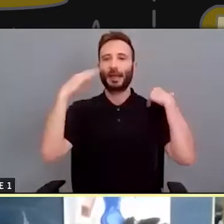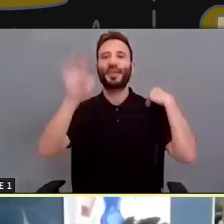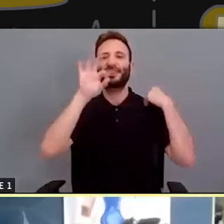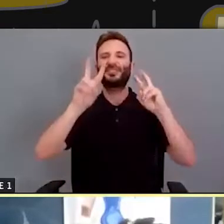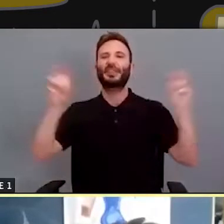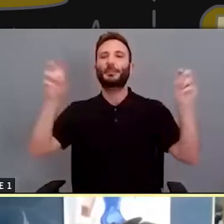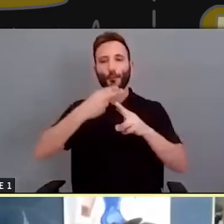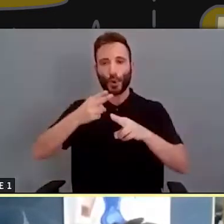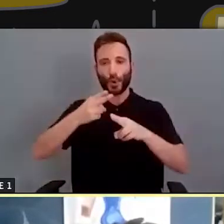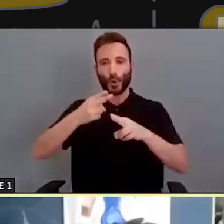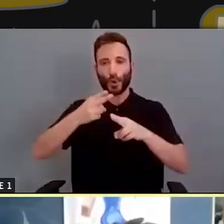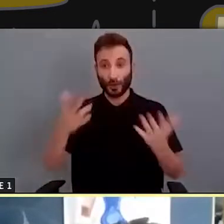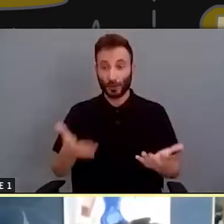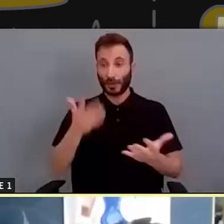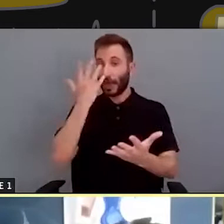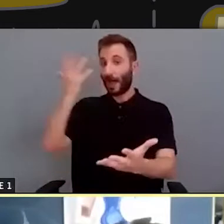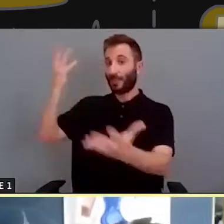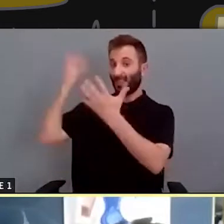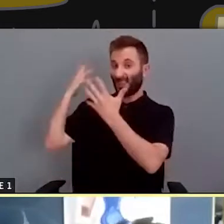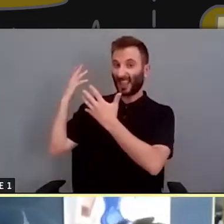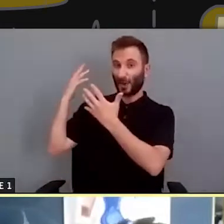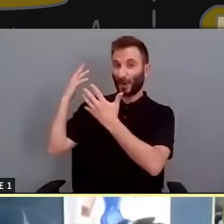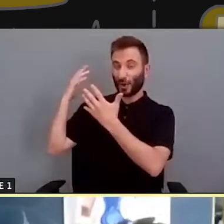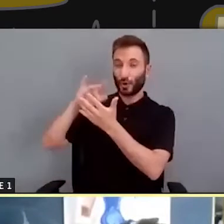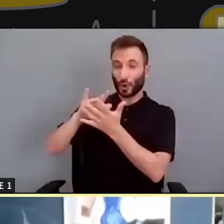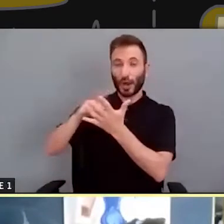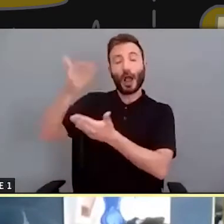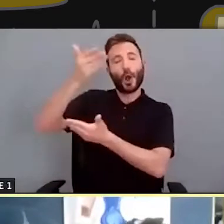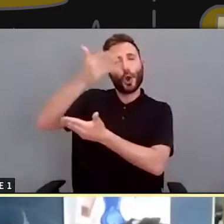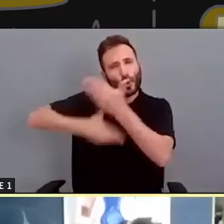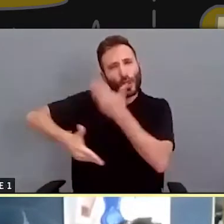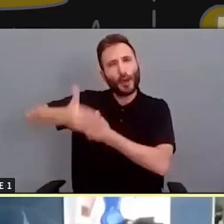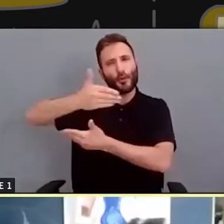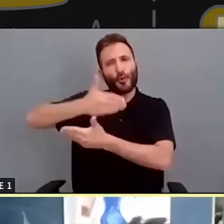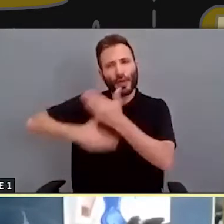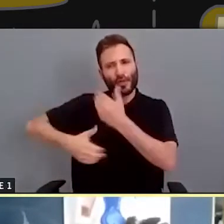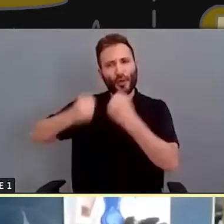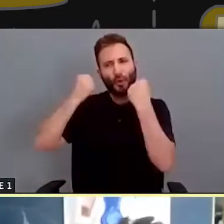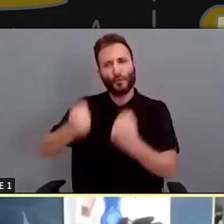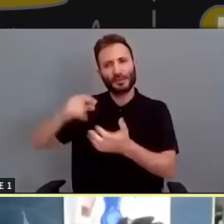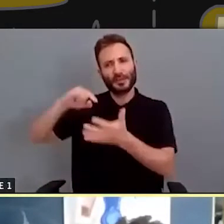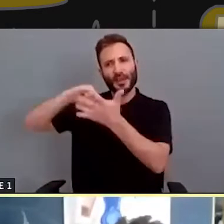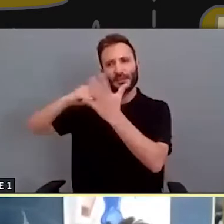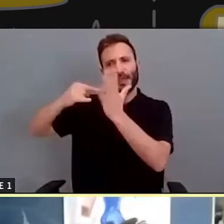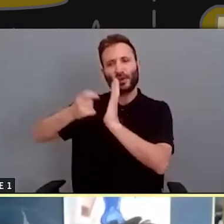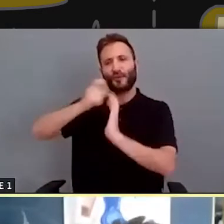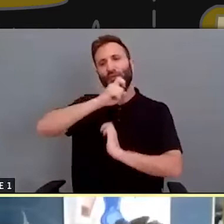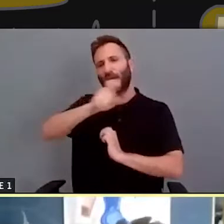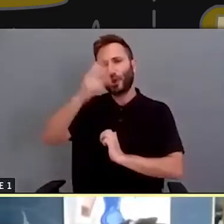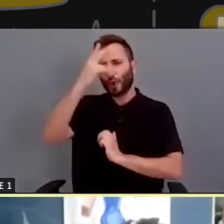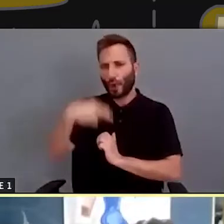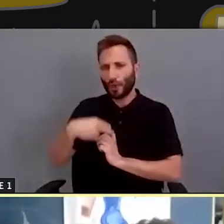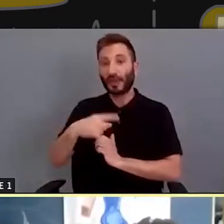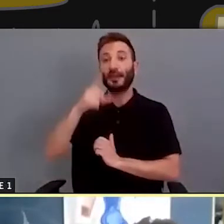Así que la OMT hace 10 años empezó con una colaboración muy, muy estrecha con los técnicos de la Fundación ONCE, la